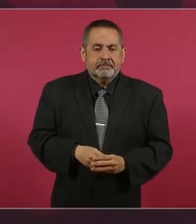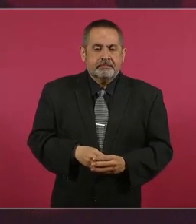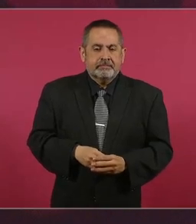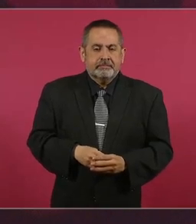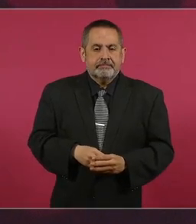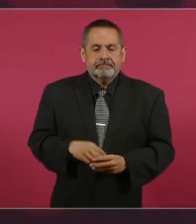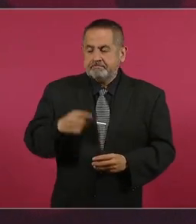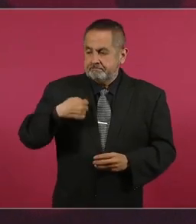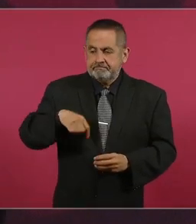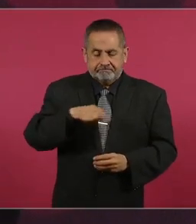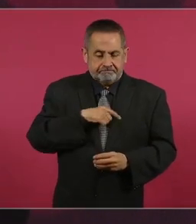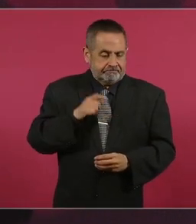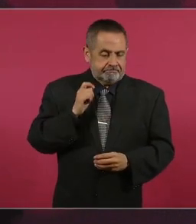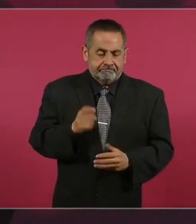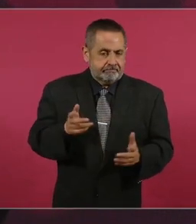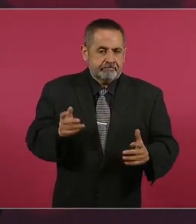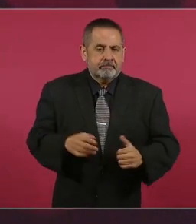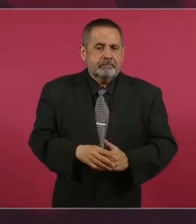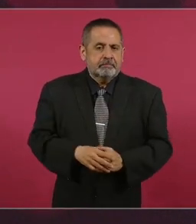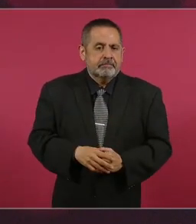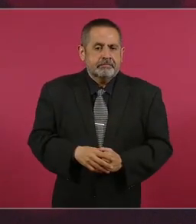tenemos nosotros